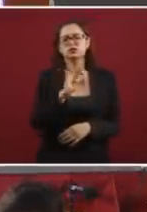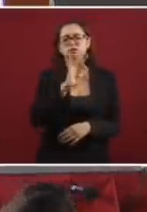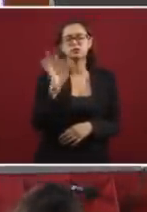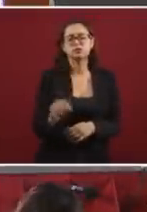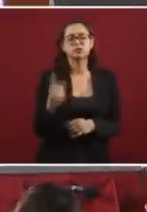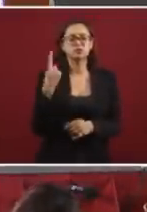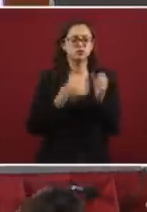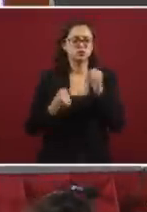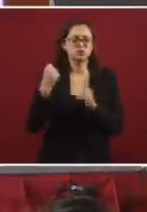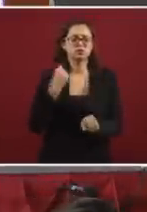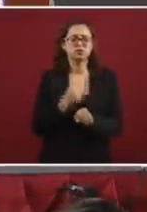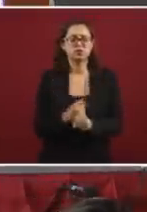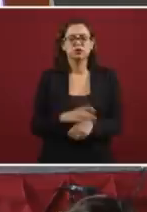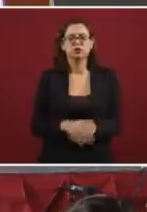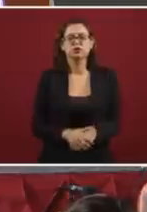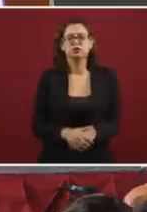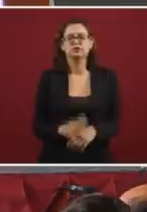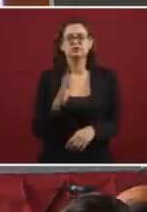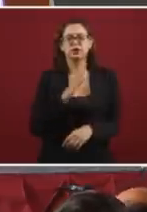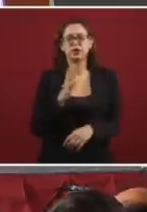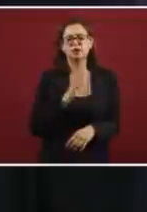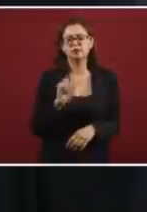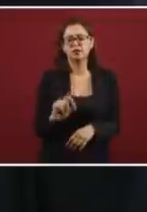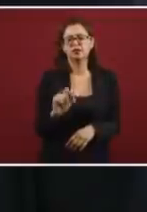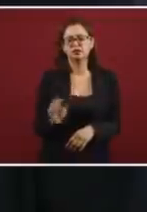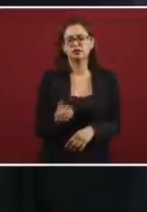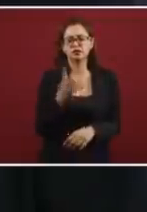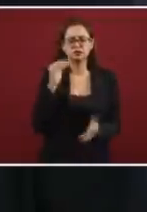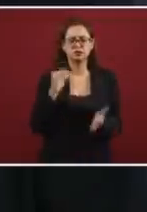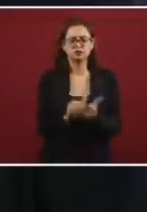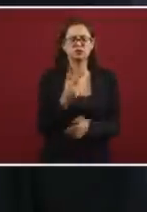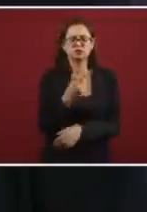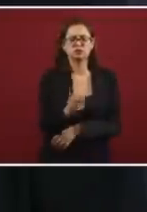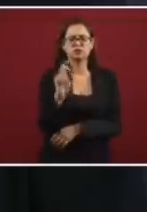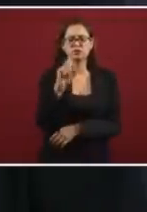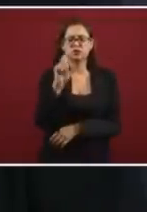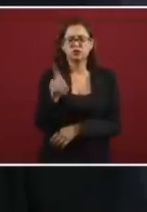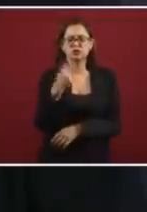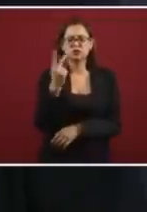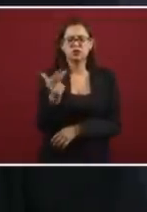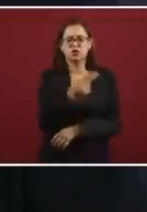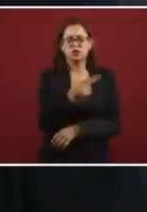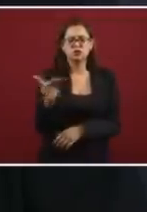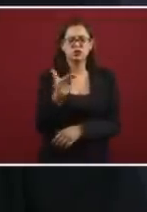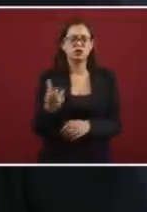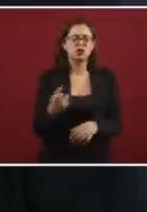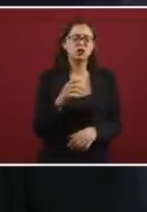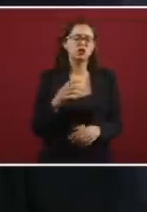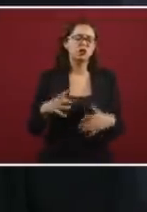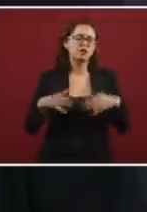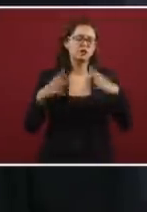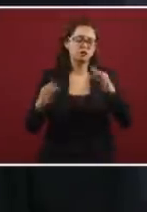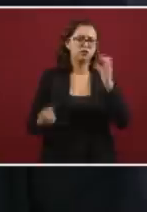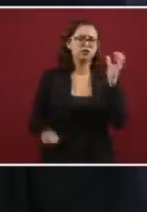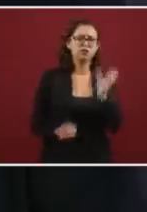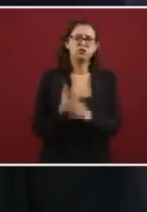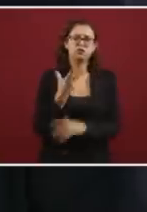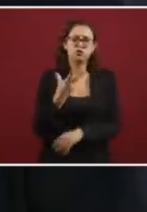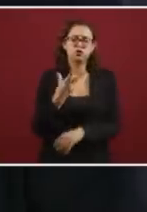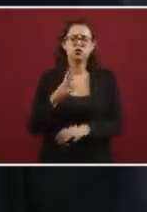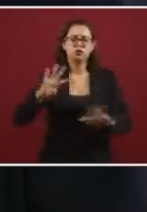más habrán 23 mil 232 hoteles nuevos ya en total